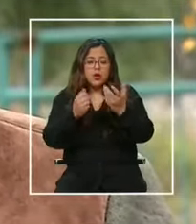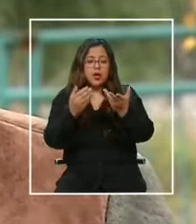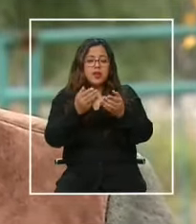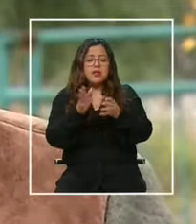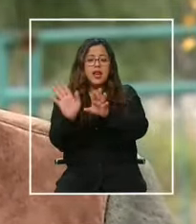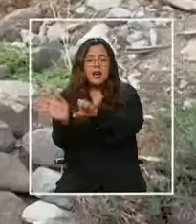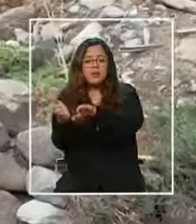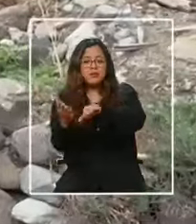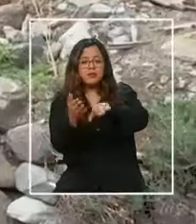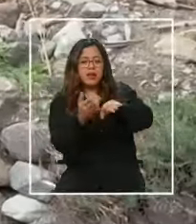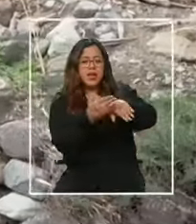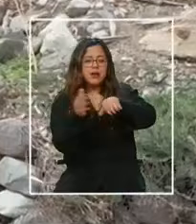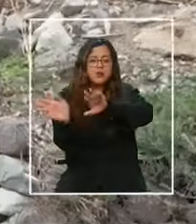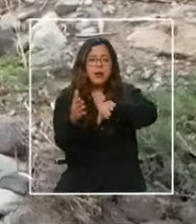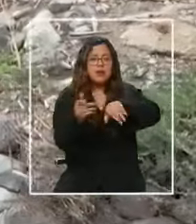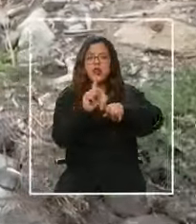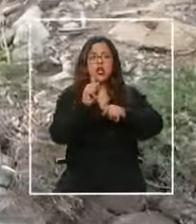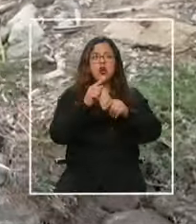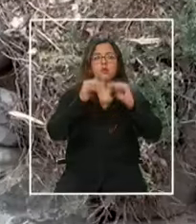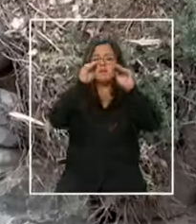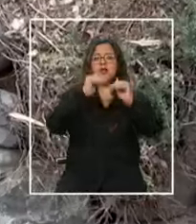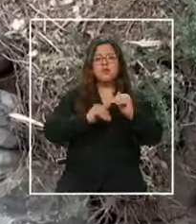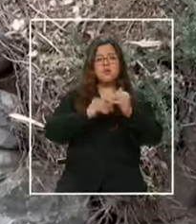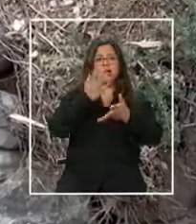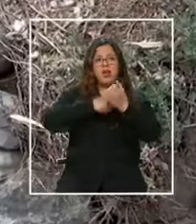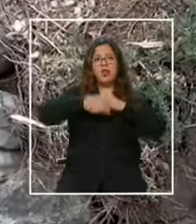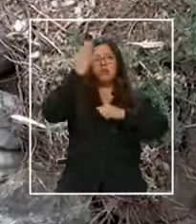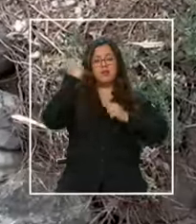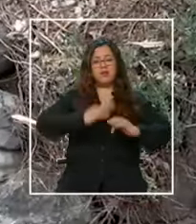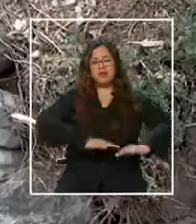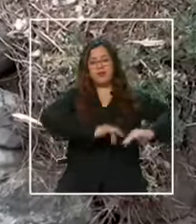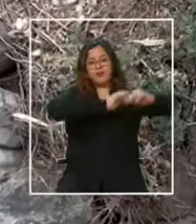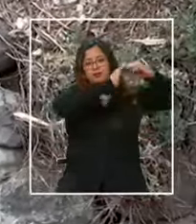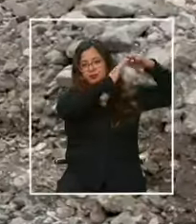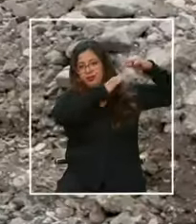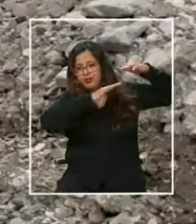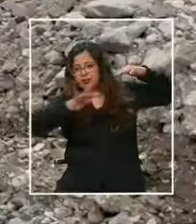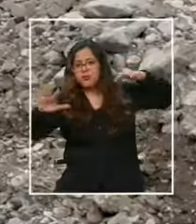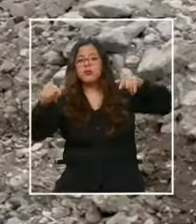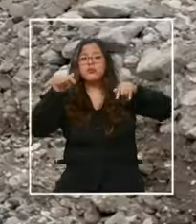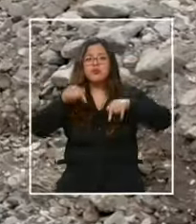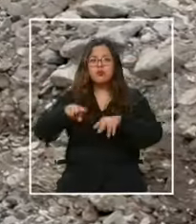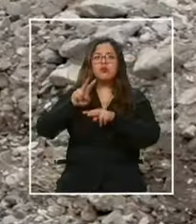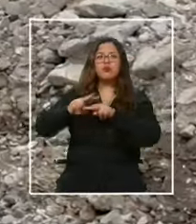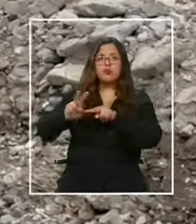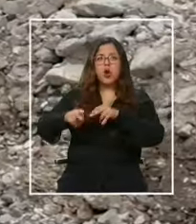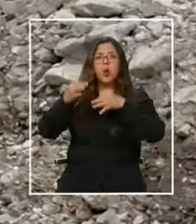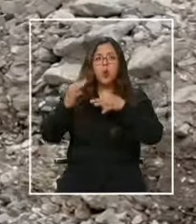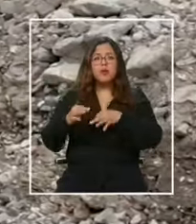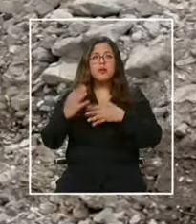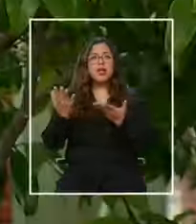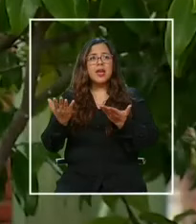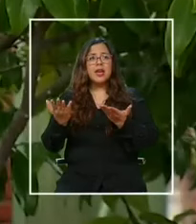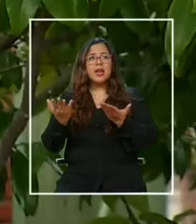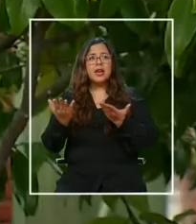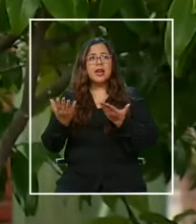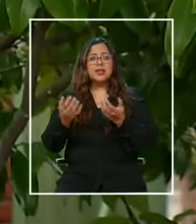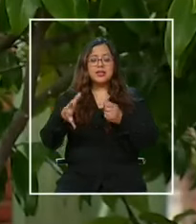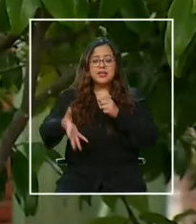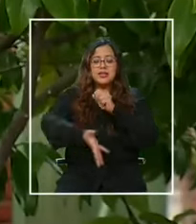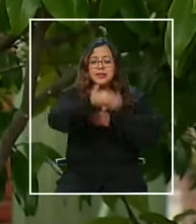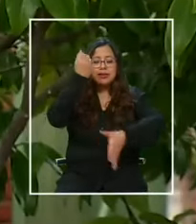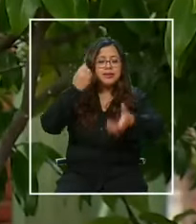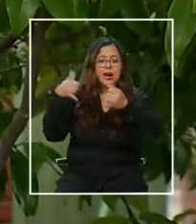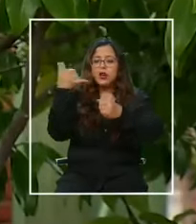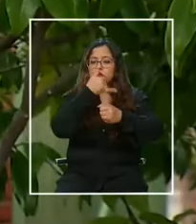no inundarnos nuevamente como fue en el año pasado. Nos hemos preparado para la temporada con la limpieza de los cauces de